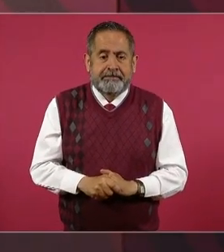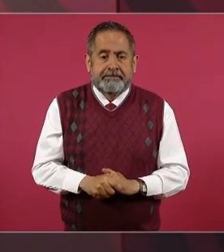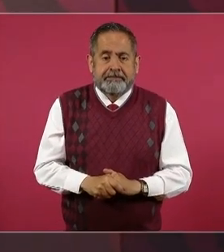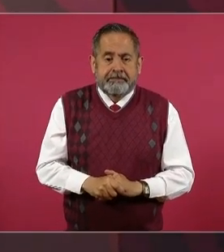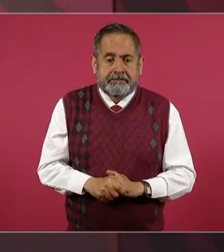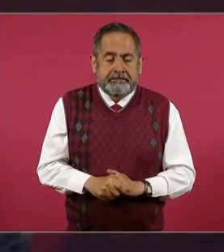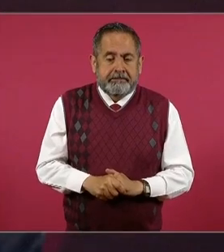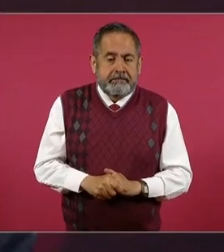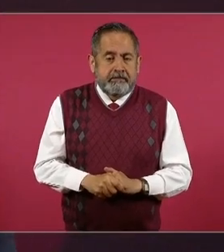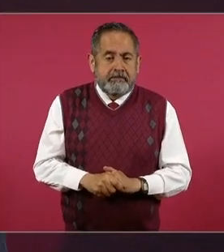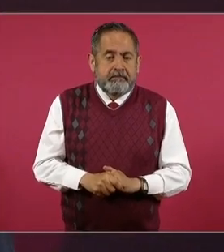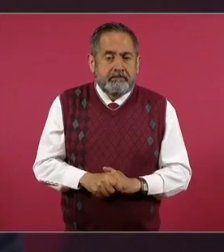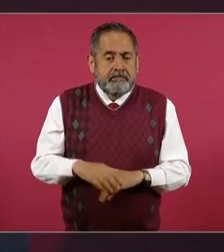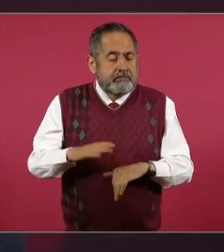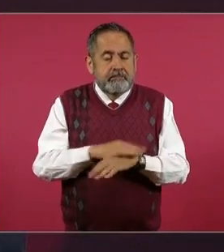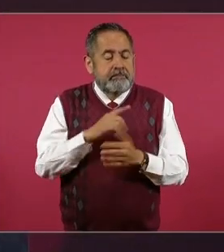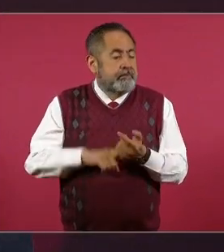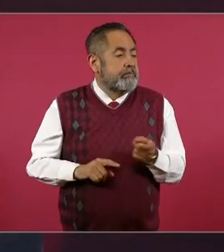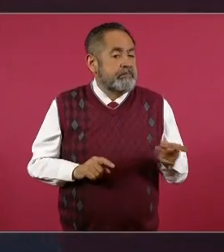por